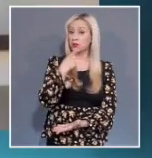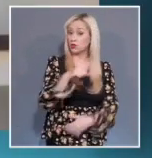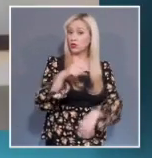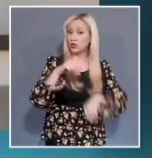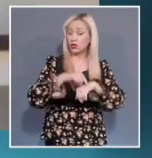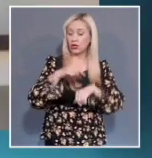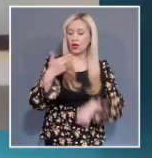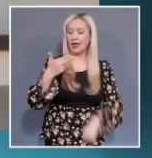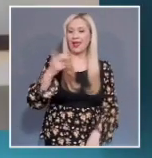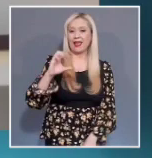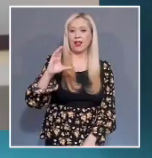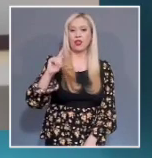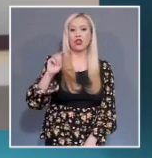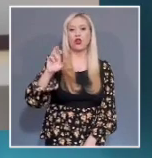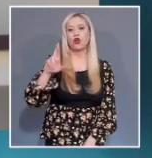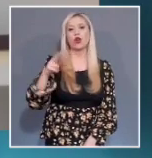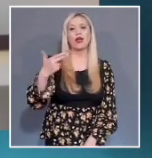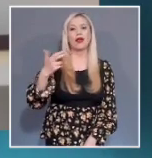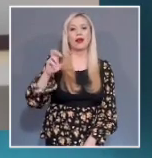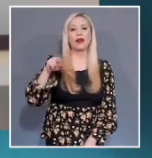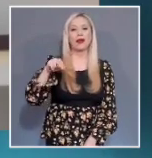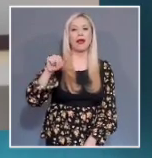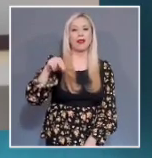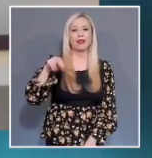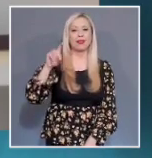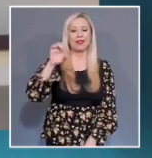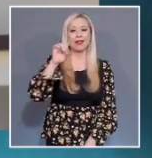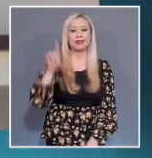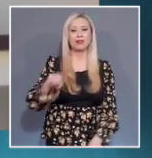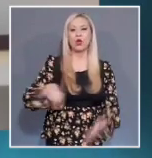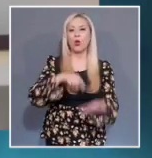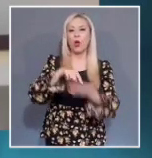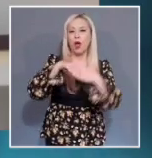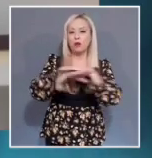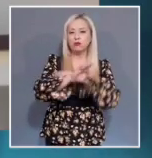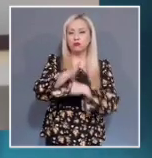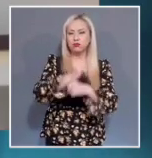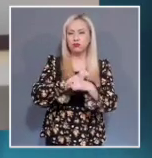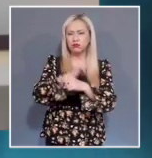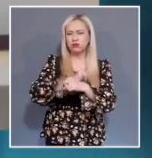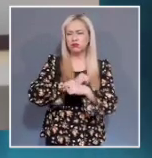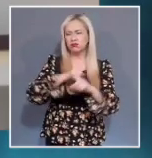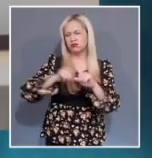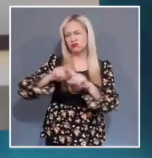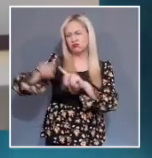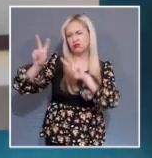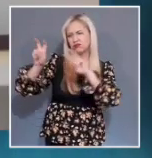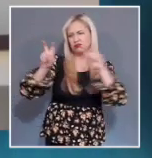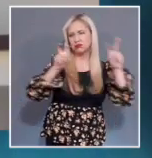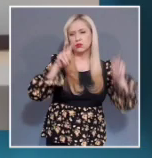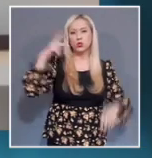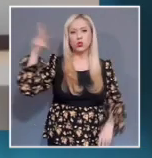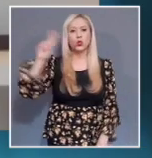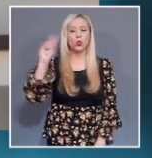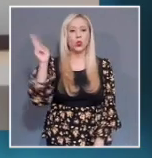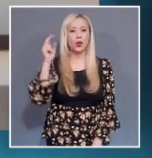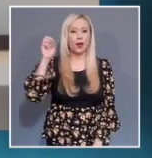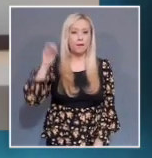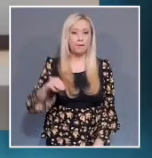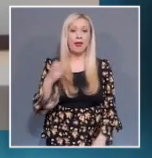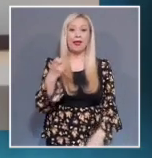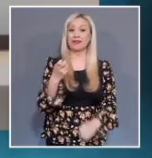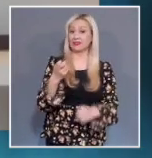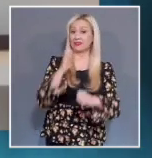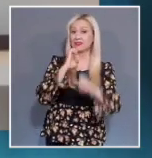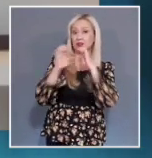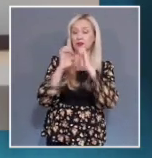Hernández Bringas, del Centro de Investigaciones Multidisciplinarias de la UNAM. En entrevista, reveló que en los